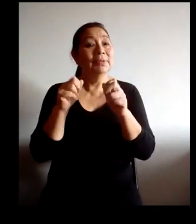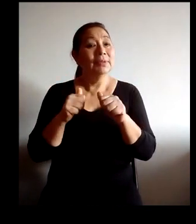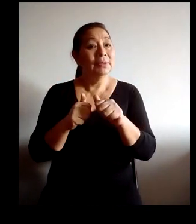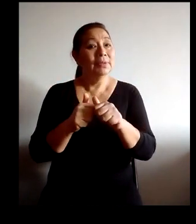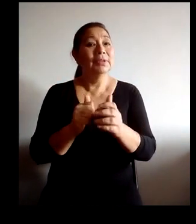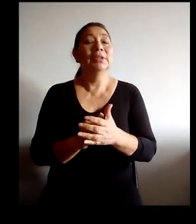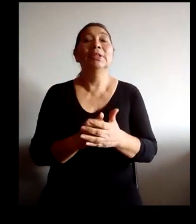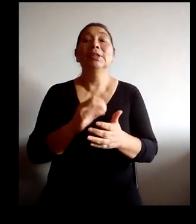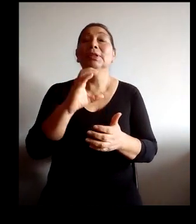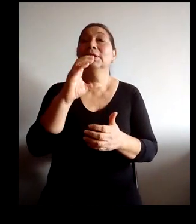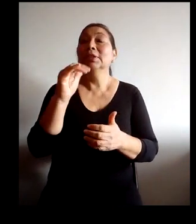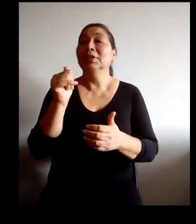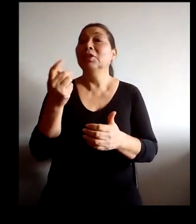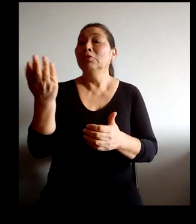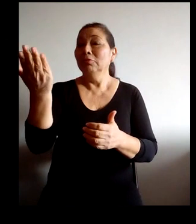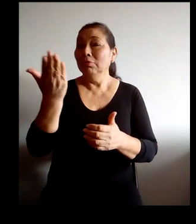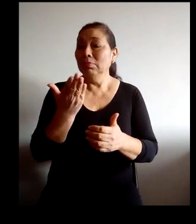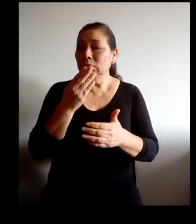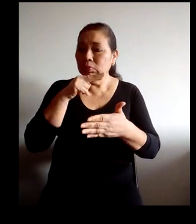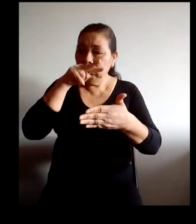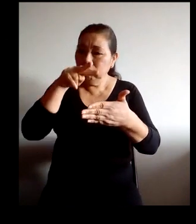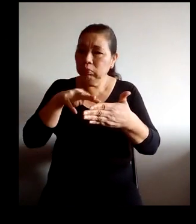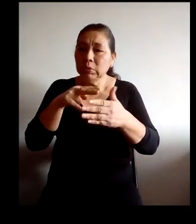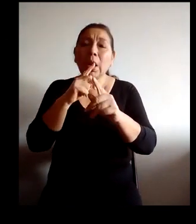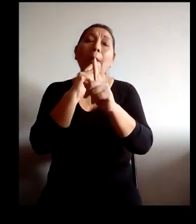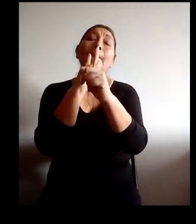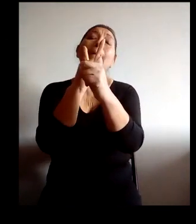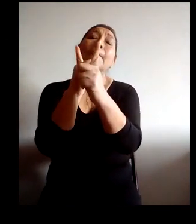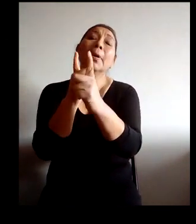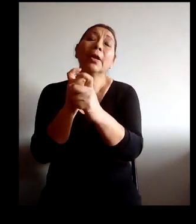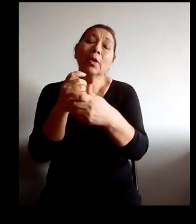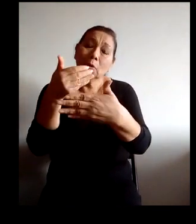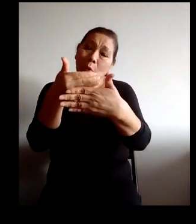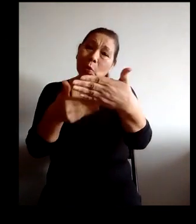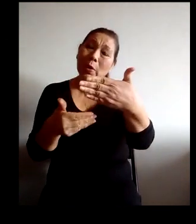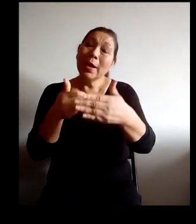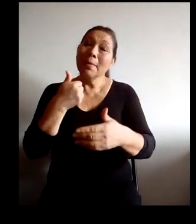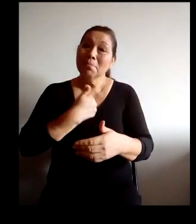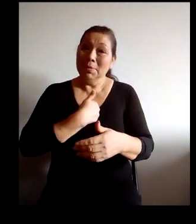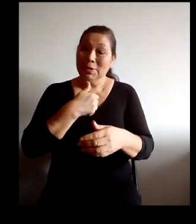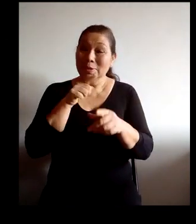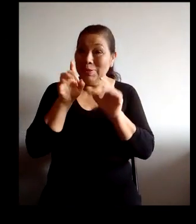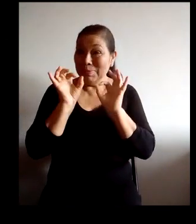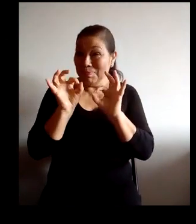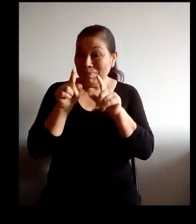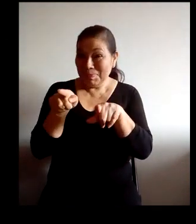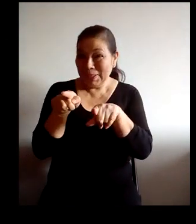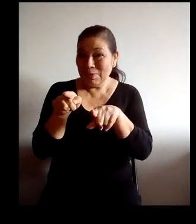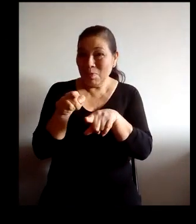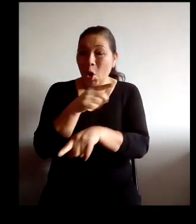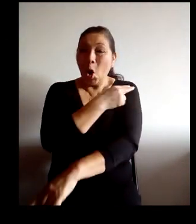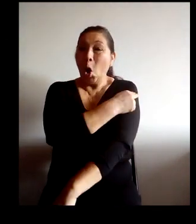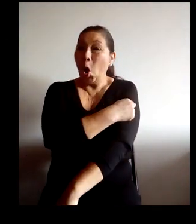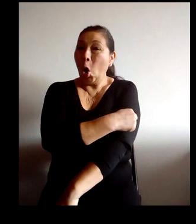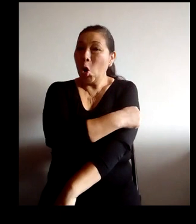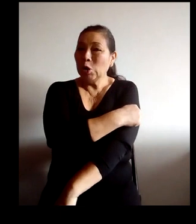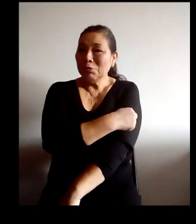hospital y para consultar si cumplían con los estándares médicos establecidos por el Ministerio de Salud, y lo que no ha